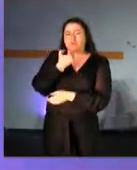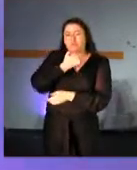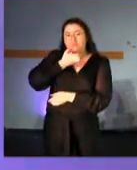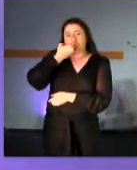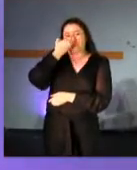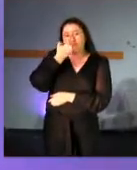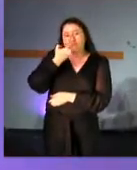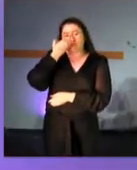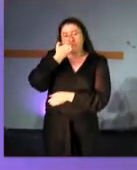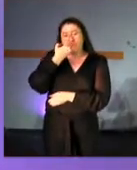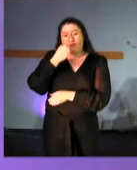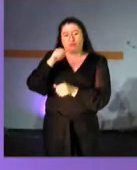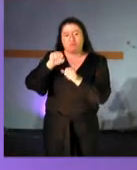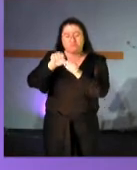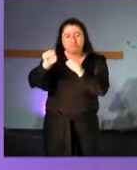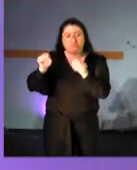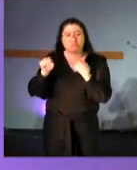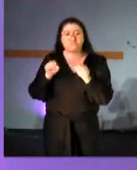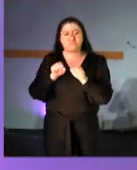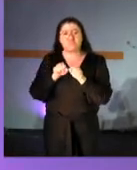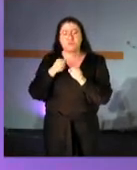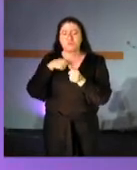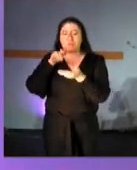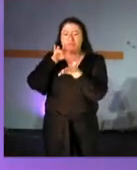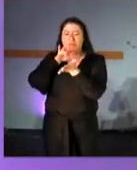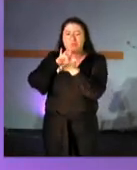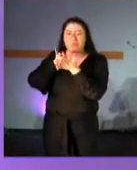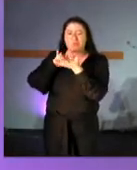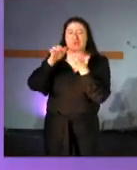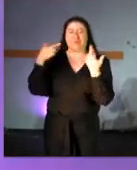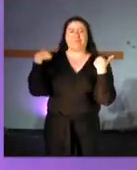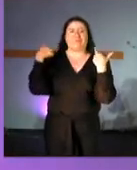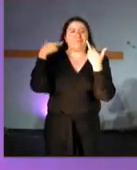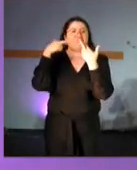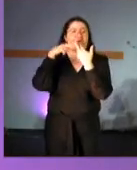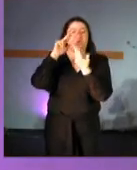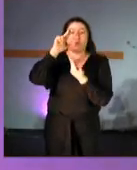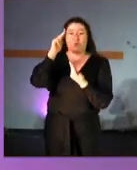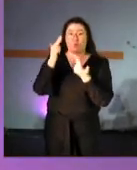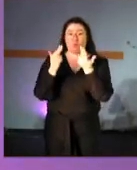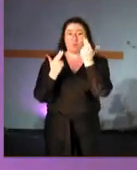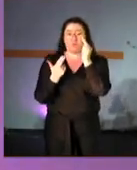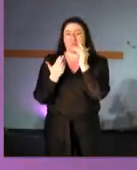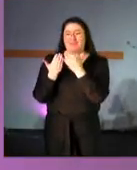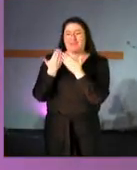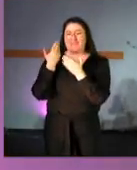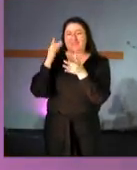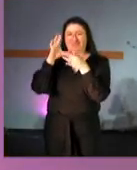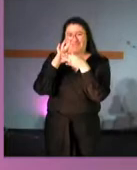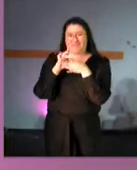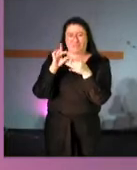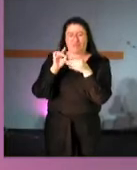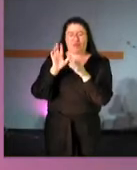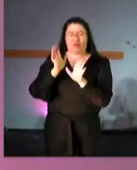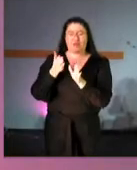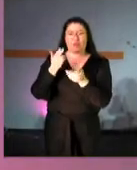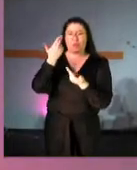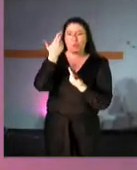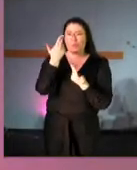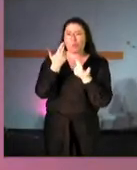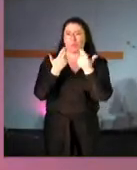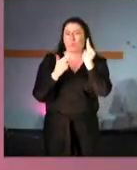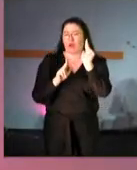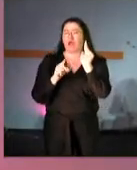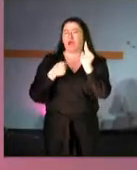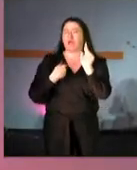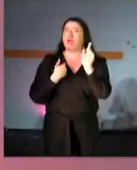desde el colegio, desde las aulas, apoyando a los maestros en esas huelgas que señalaba, huelgas históricas por sus